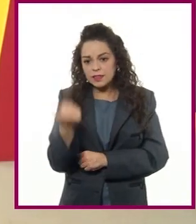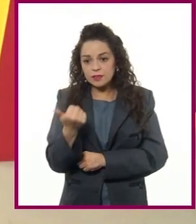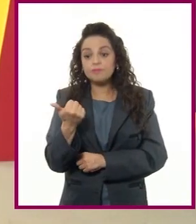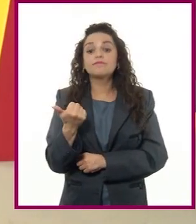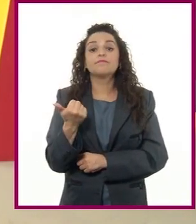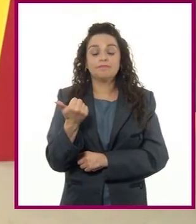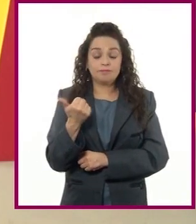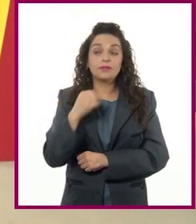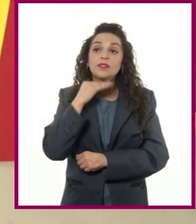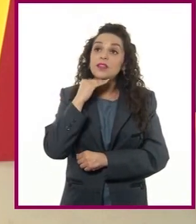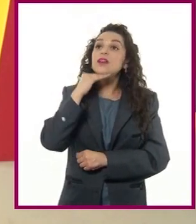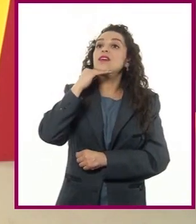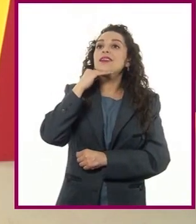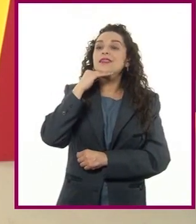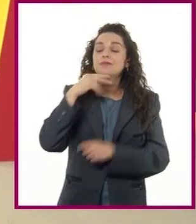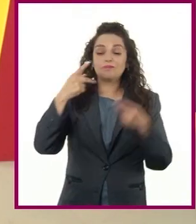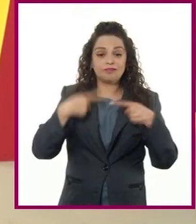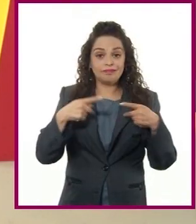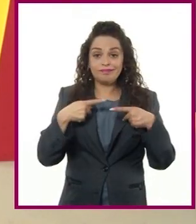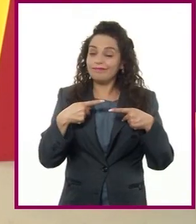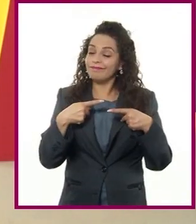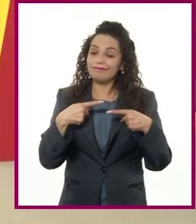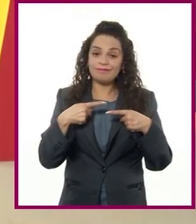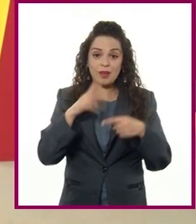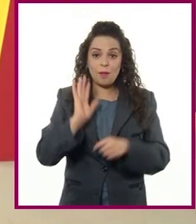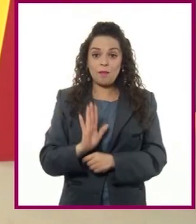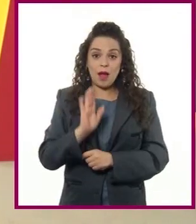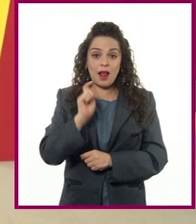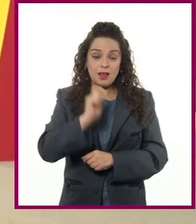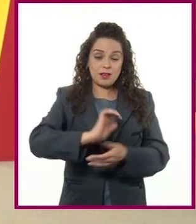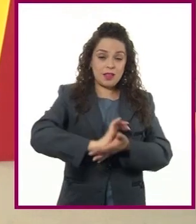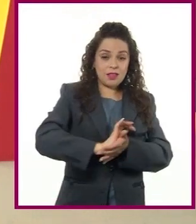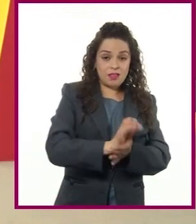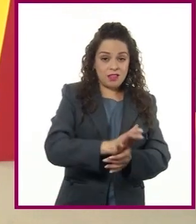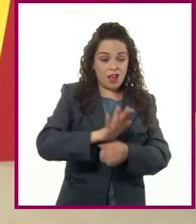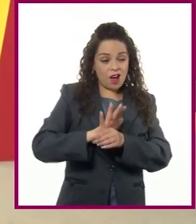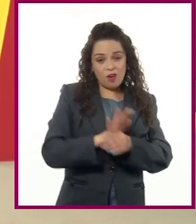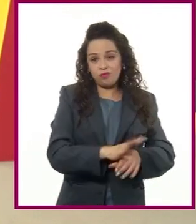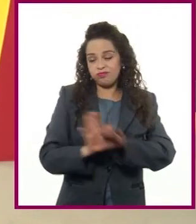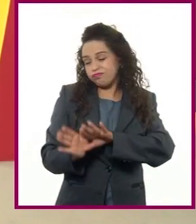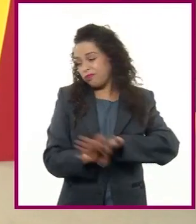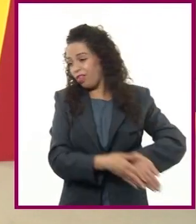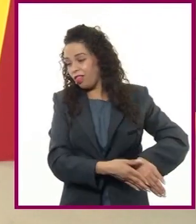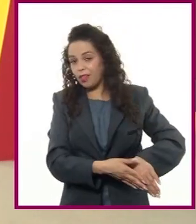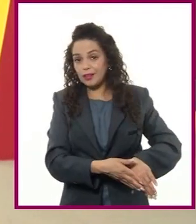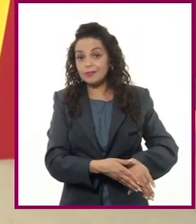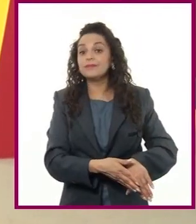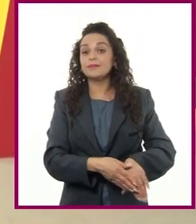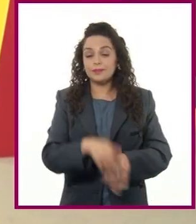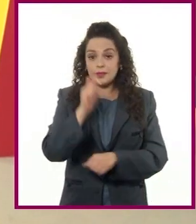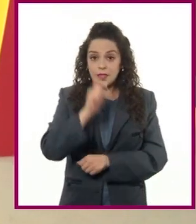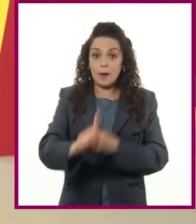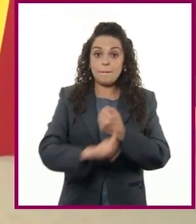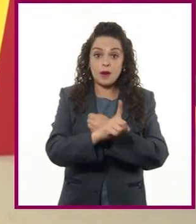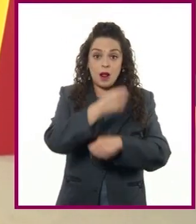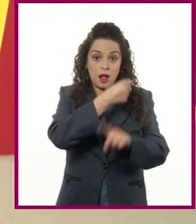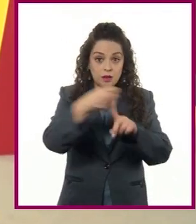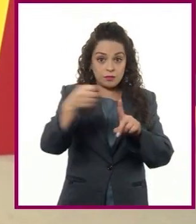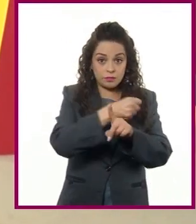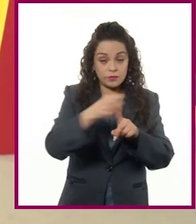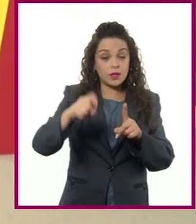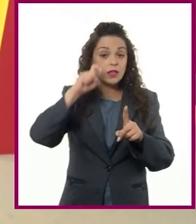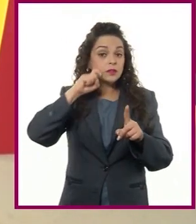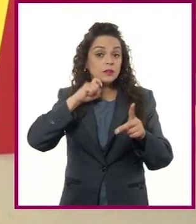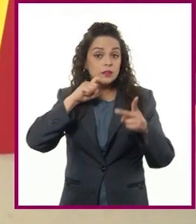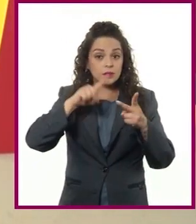de discriminación y menosprecio. Se crean ambientes de violencia física, sexual, psicológica